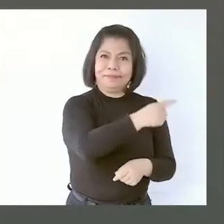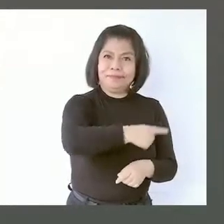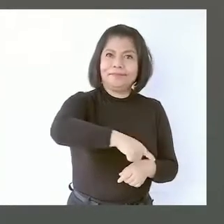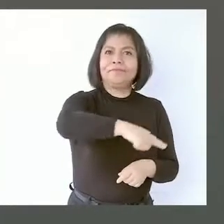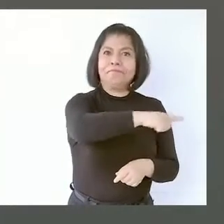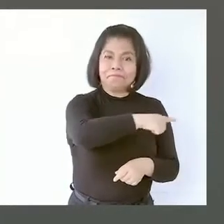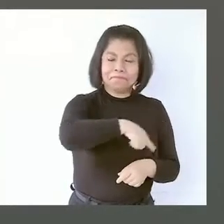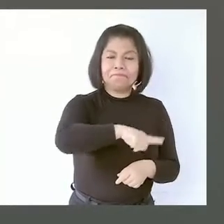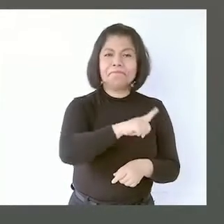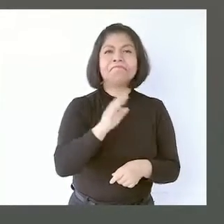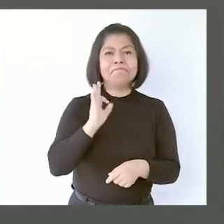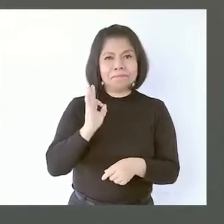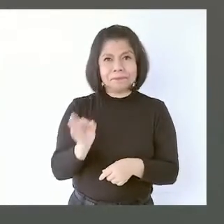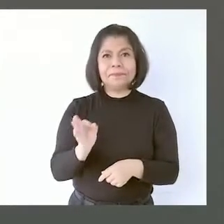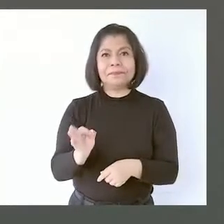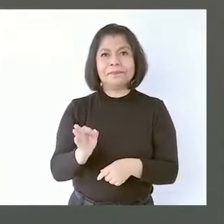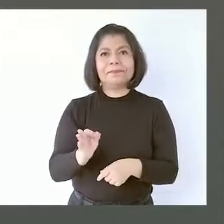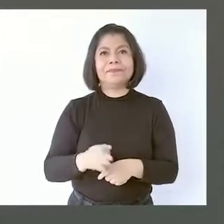con todo